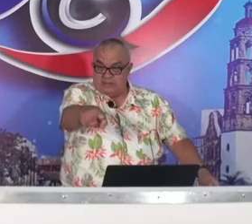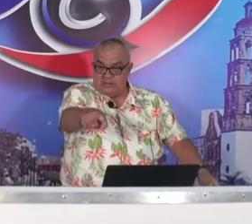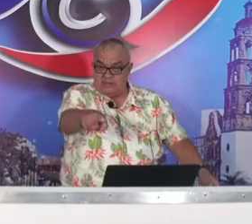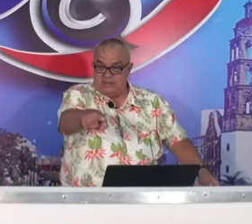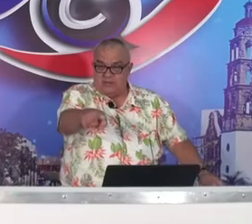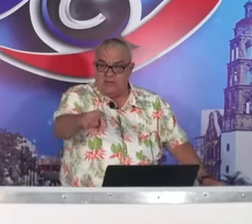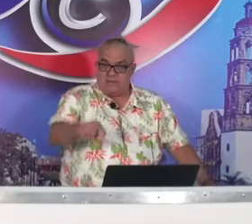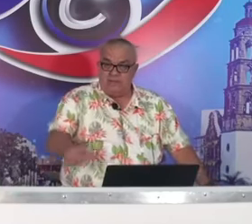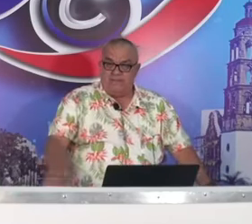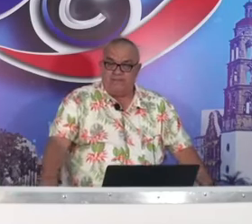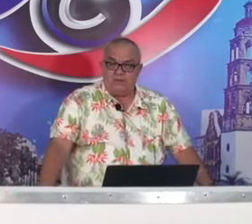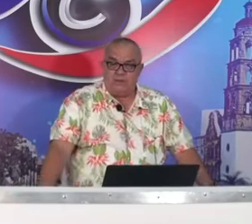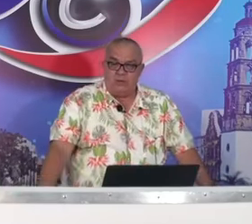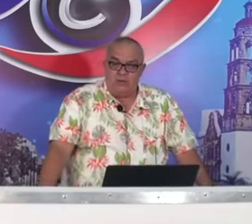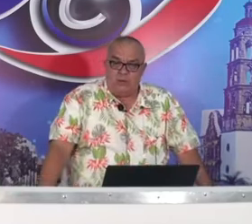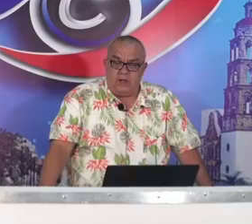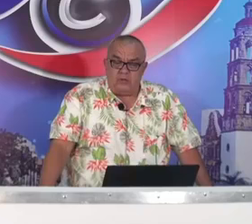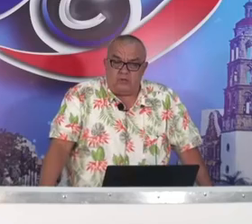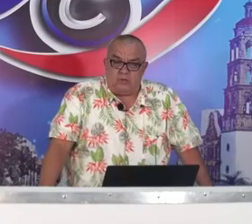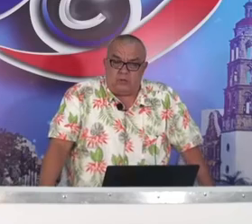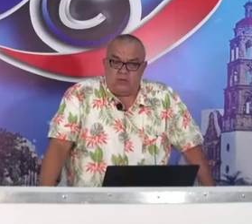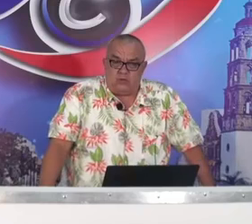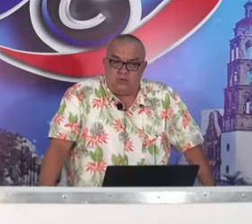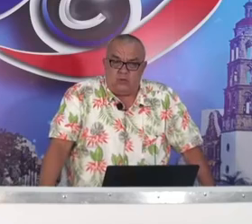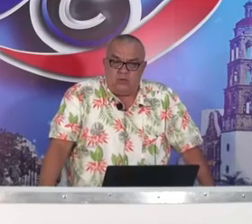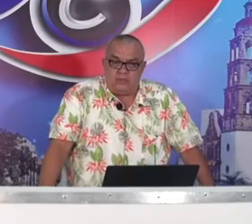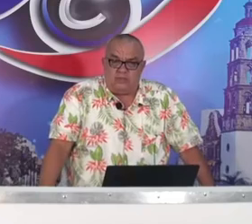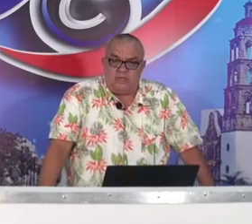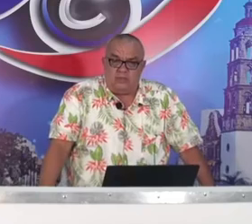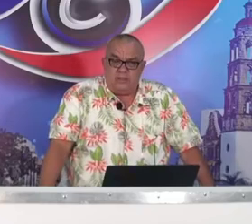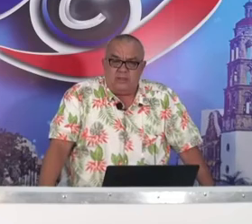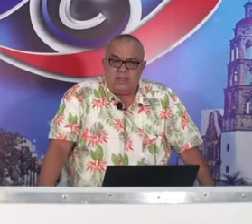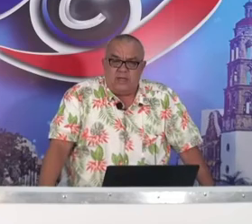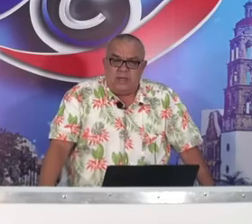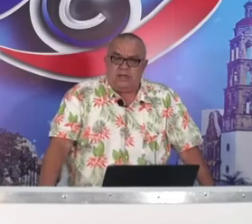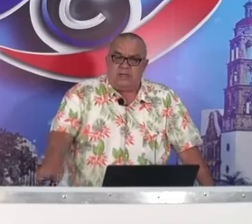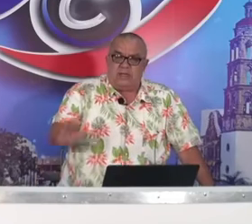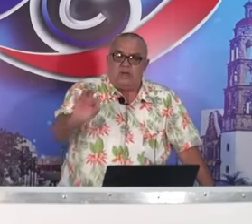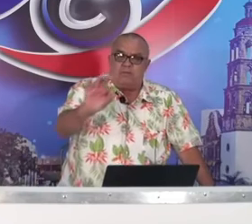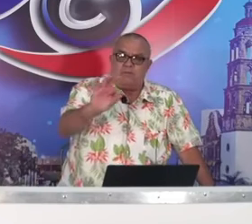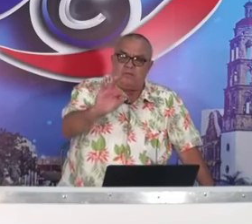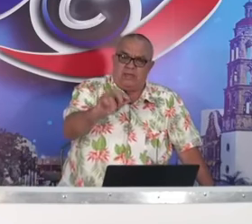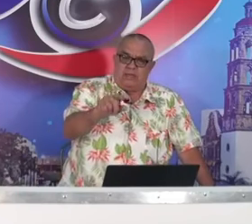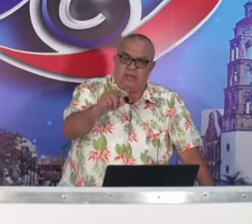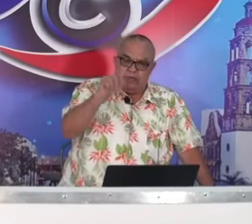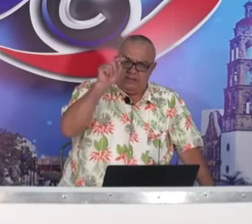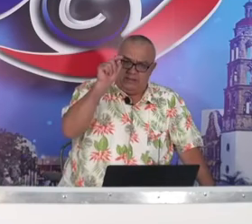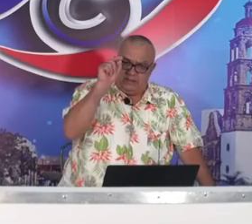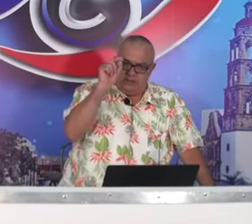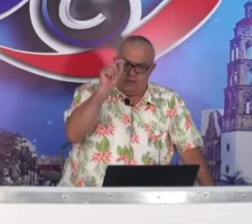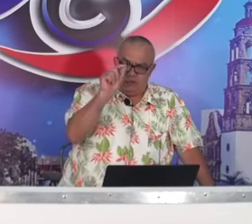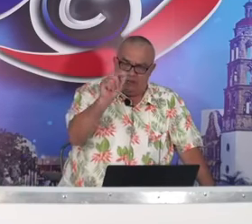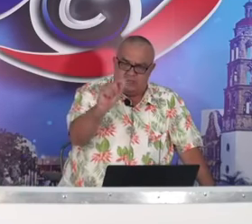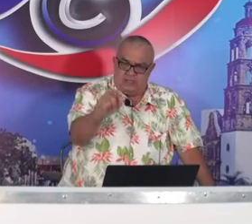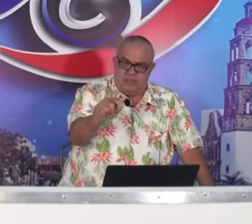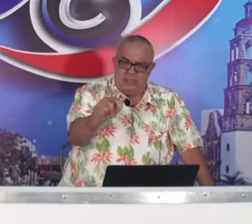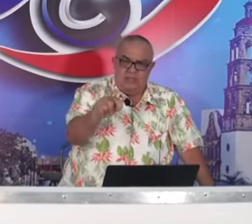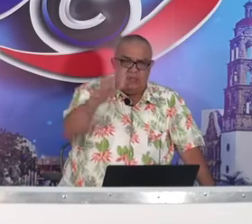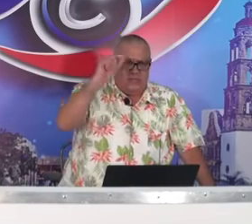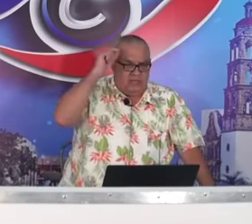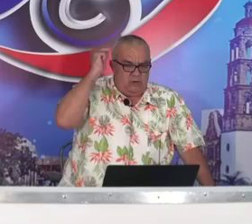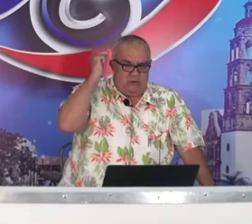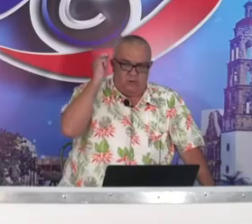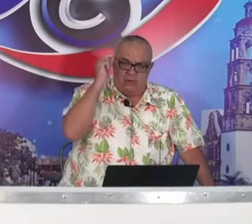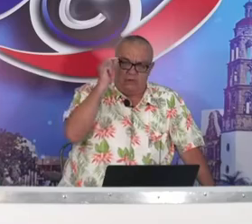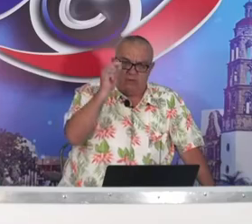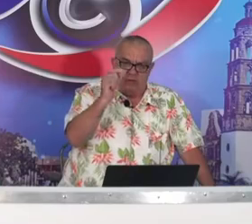Eso que está haciendo Ricardo ahorita, lo hubiera hecho en su momento, decir, aquí dejo, pero ¿saben qué? Siempre lo dijimos aquí